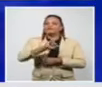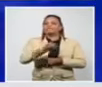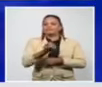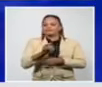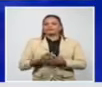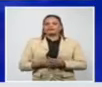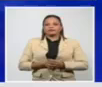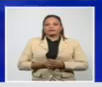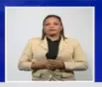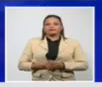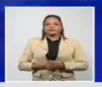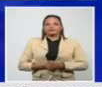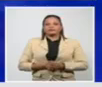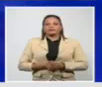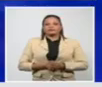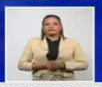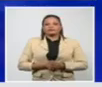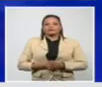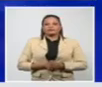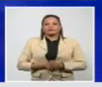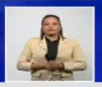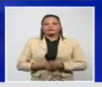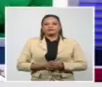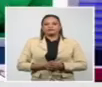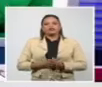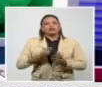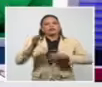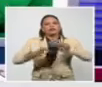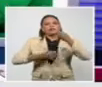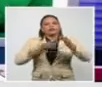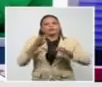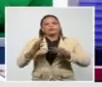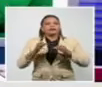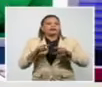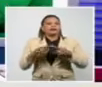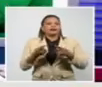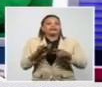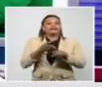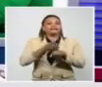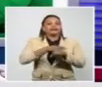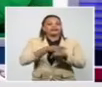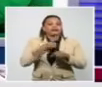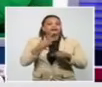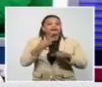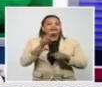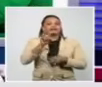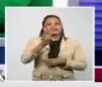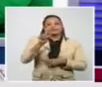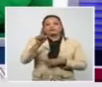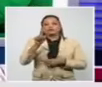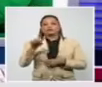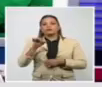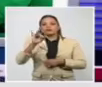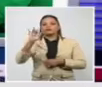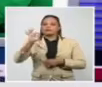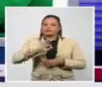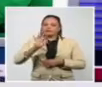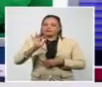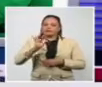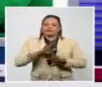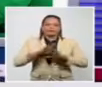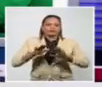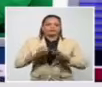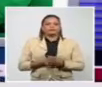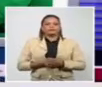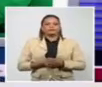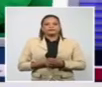trabajo. Como yo decía, el 31,7%. Bien, ¿de qué